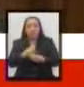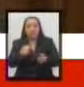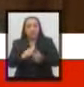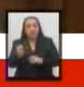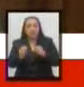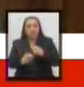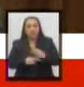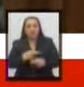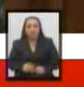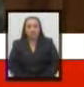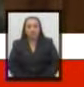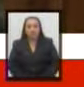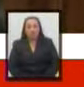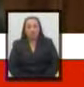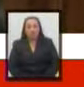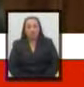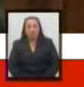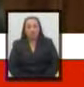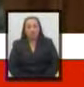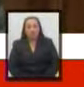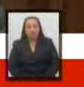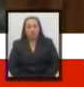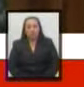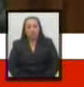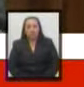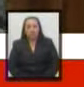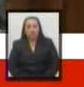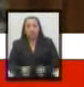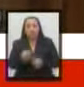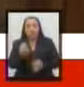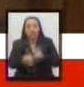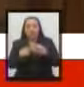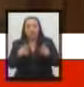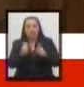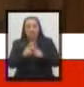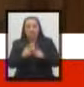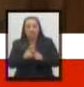economía nacional. Muy bien, con esto lo que queremos es terminar con esa famosa